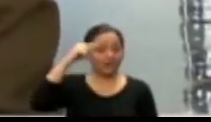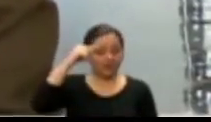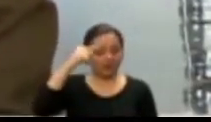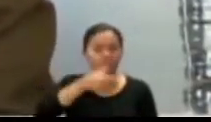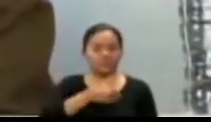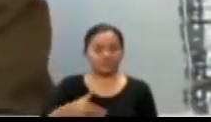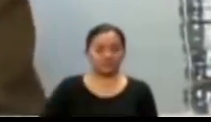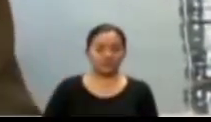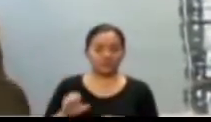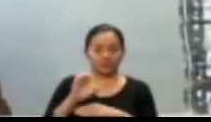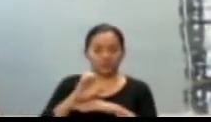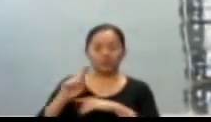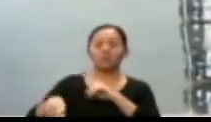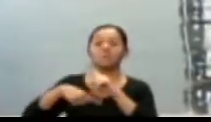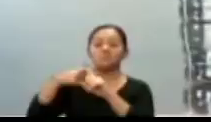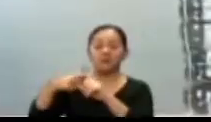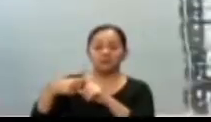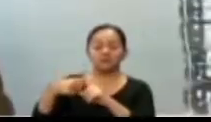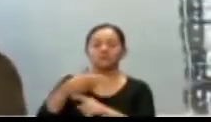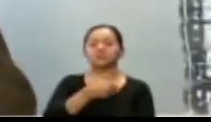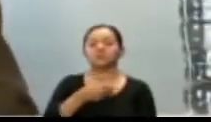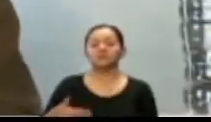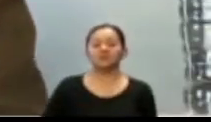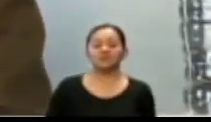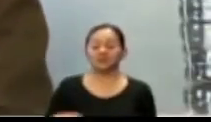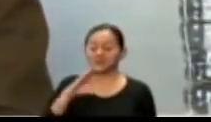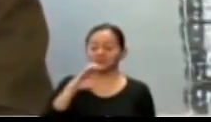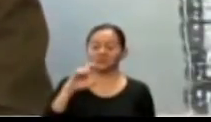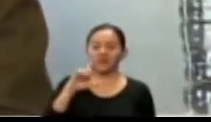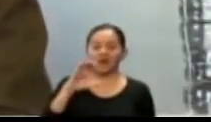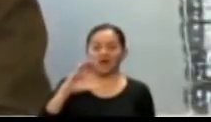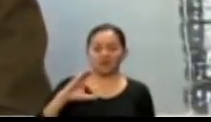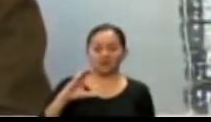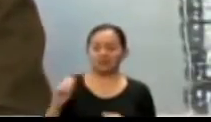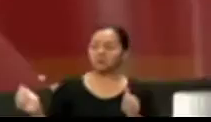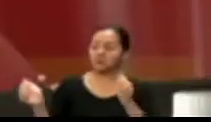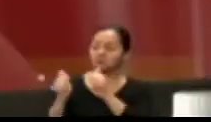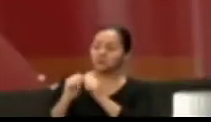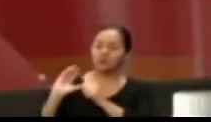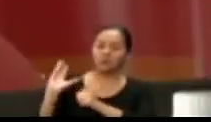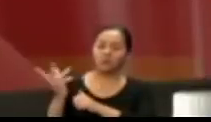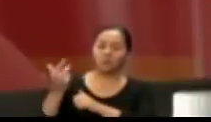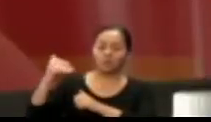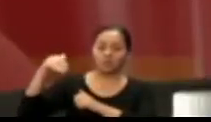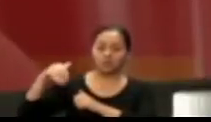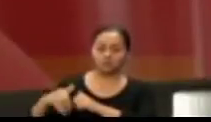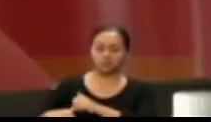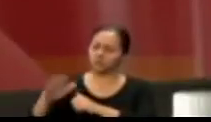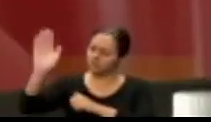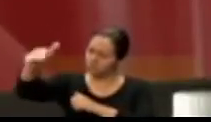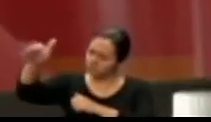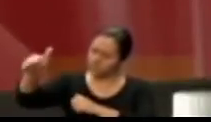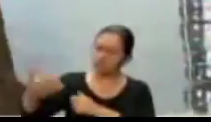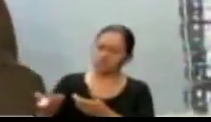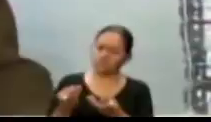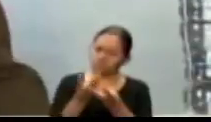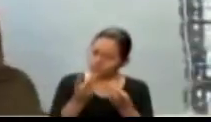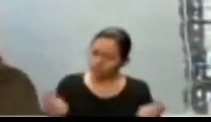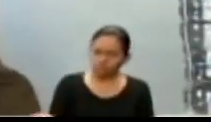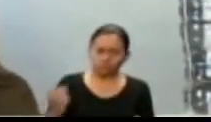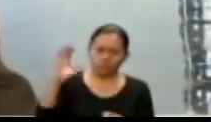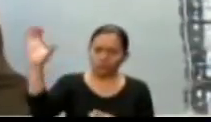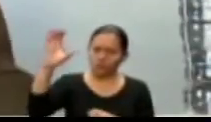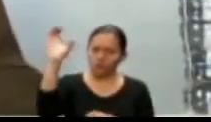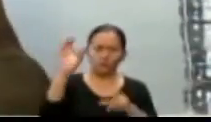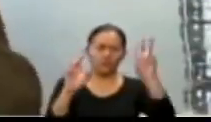junto con la UNASUR, convoca al gobierno de Venezuela y convoca al gobierno, y se gobierno de Colombia los diálogos de paz para resolver un problema, o sea,